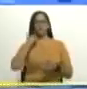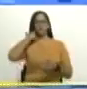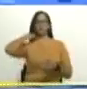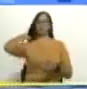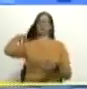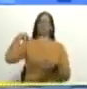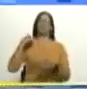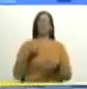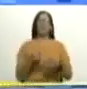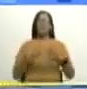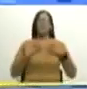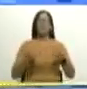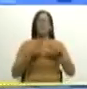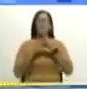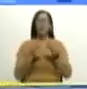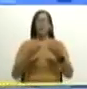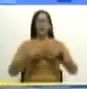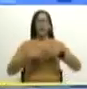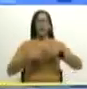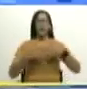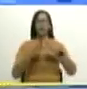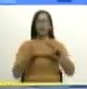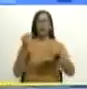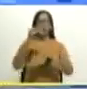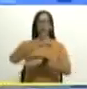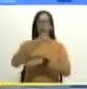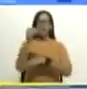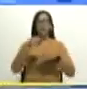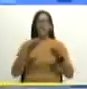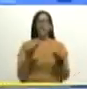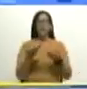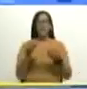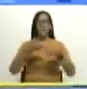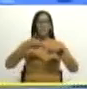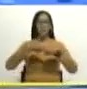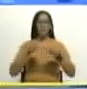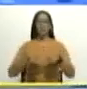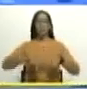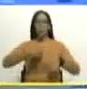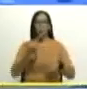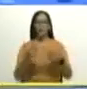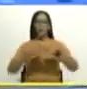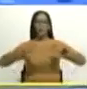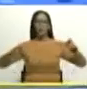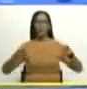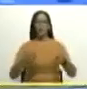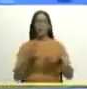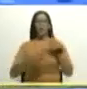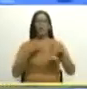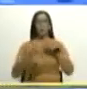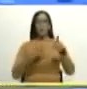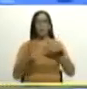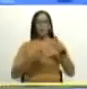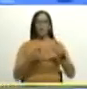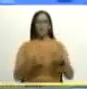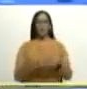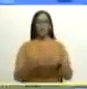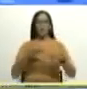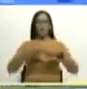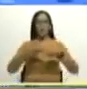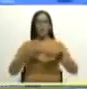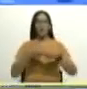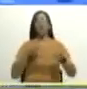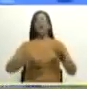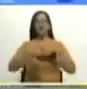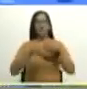todas las refinerías. Todavía se puede crecer más en la producción de productos refinados. Ah, y lo